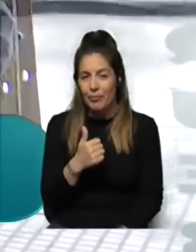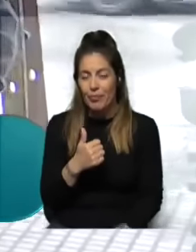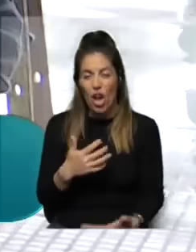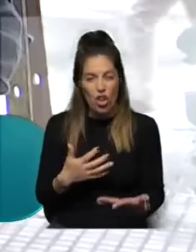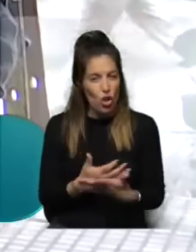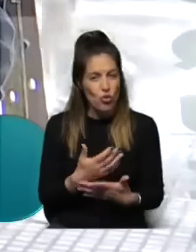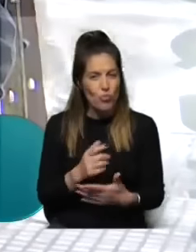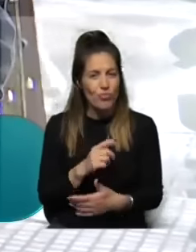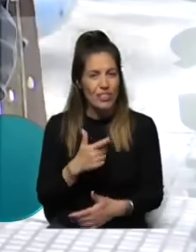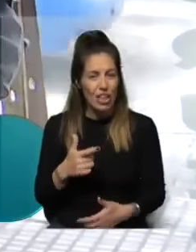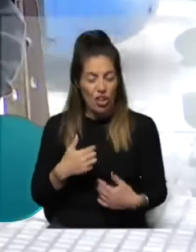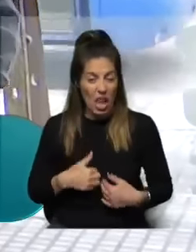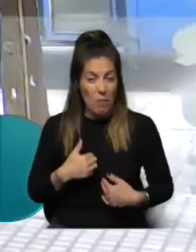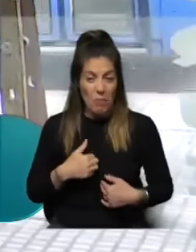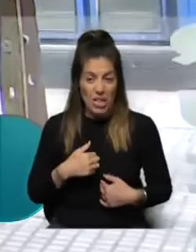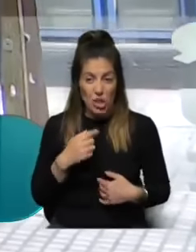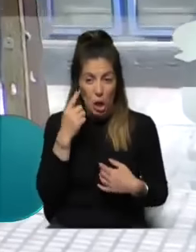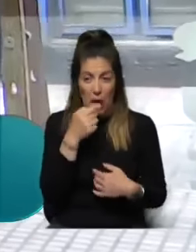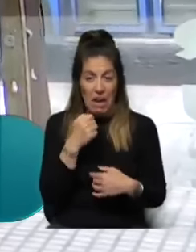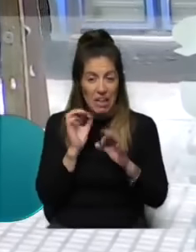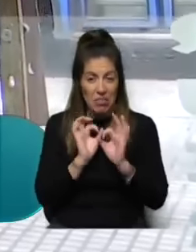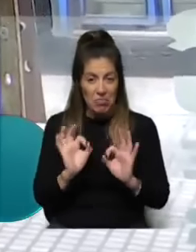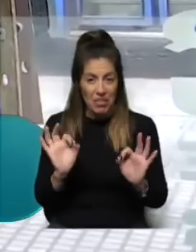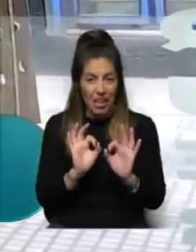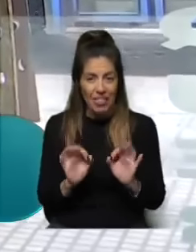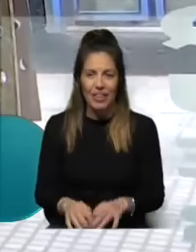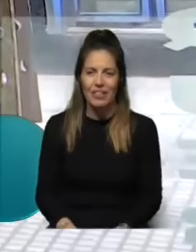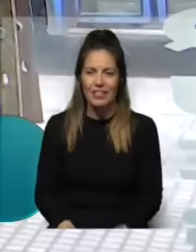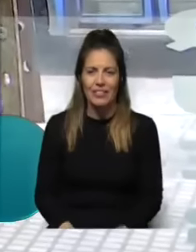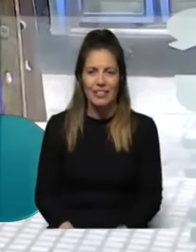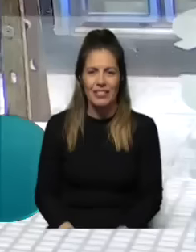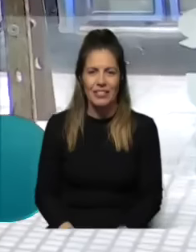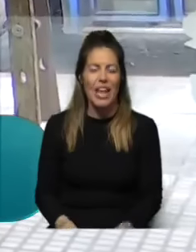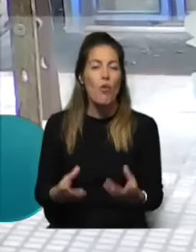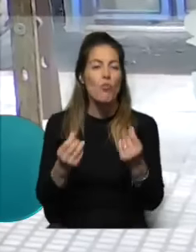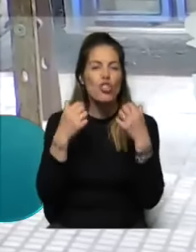¿no? Pues no tengo ni en el pecho ni en la cara, ¿vio, Tano? Como que... Yo medio lampiño. El que tiene